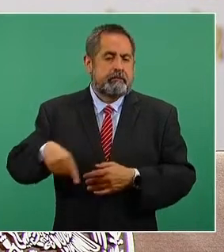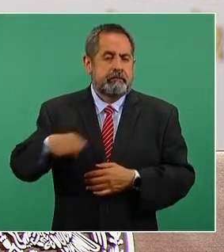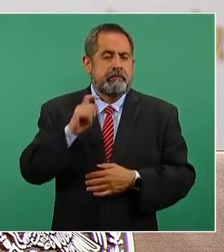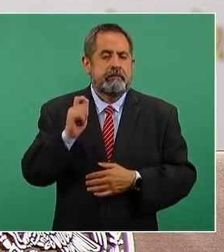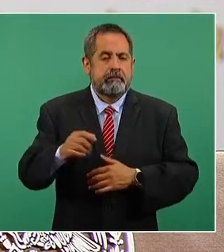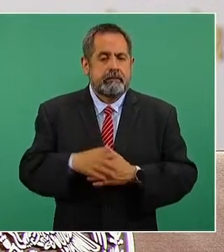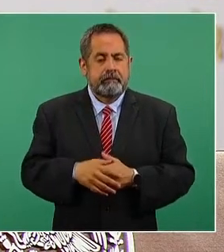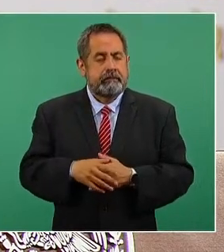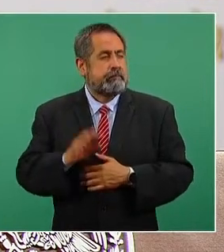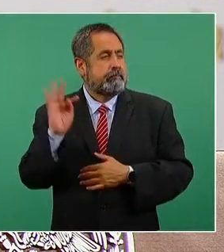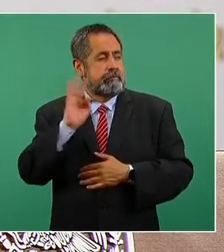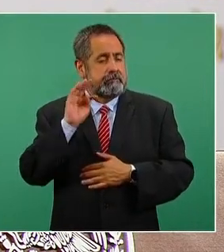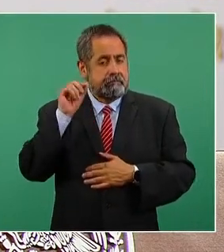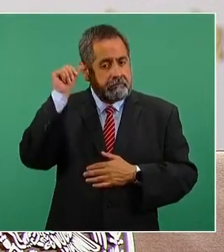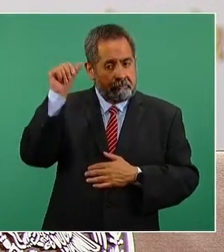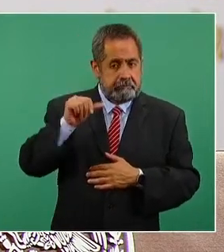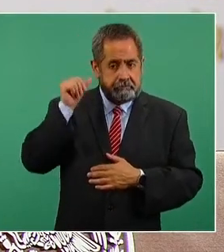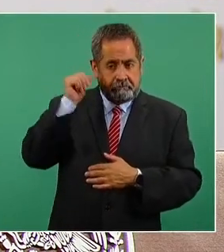a mediados de abril